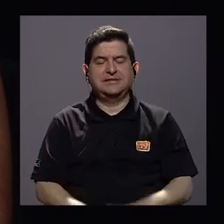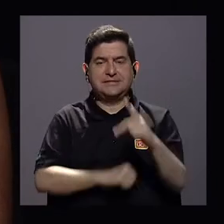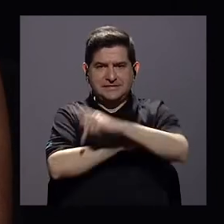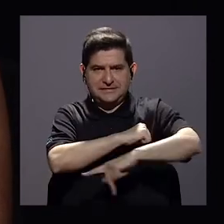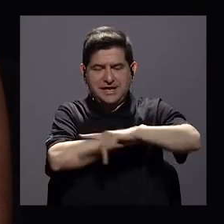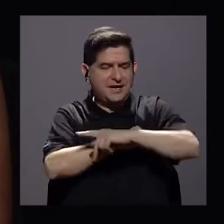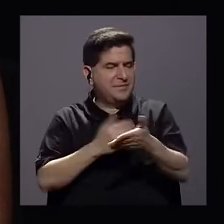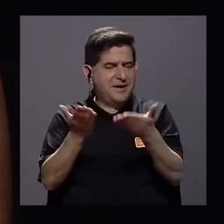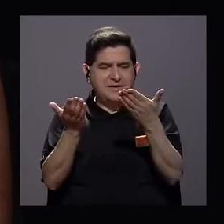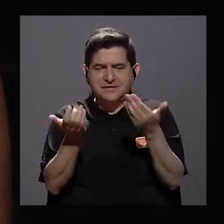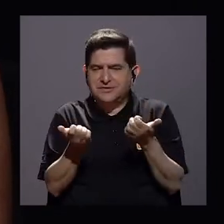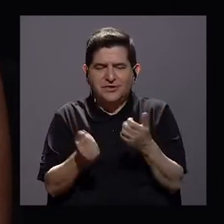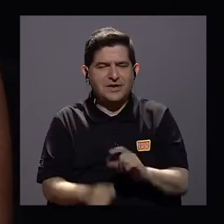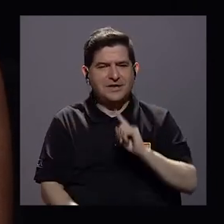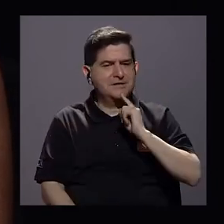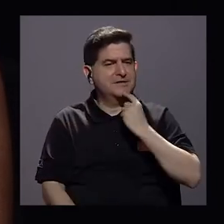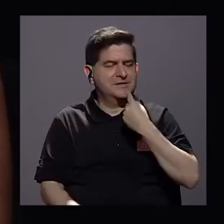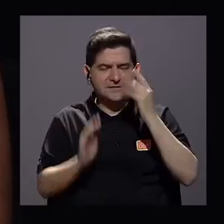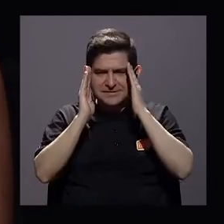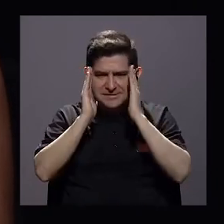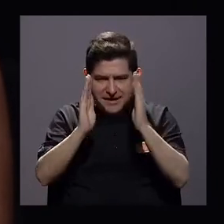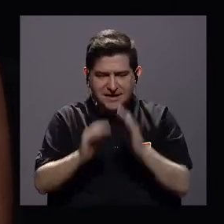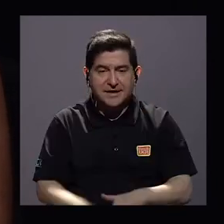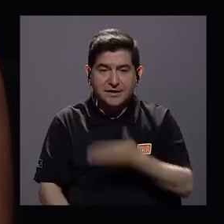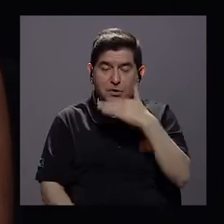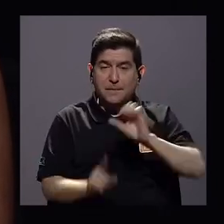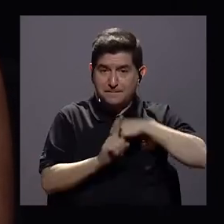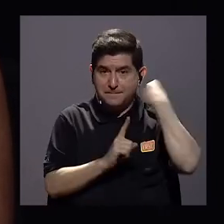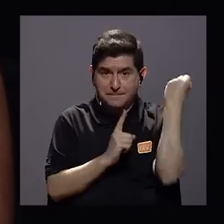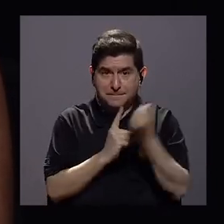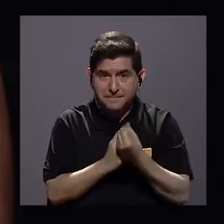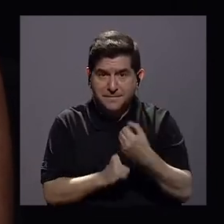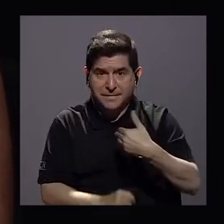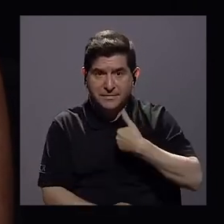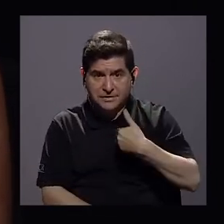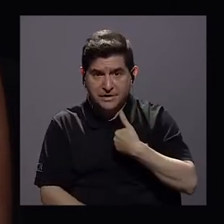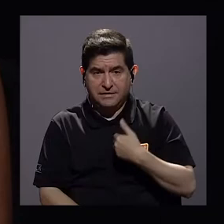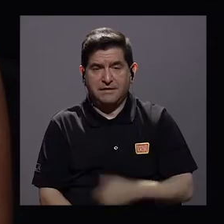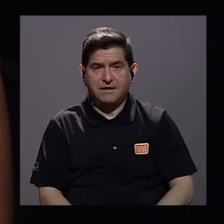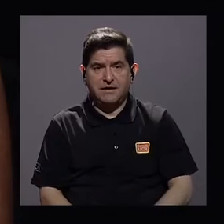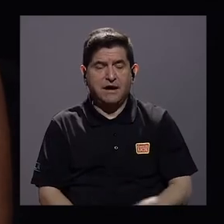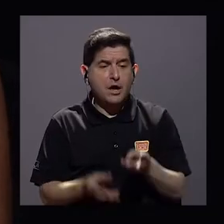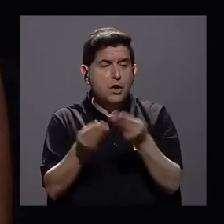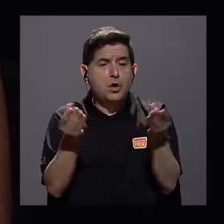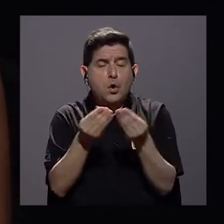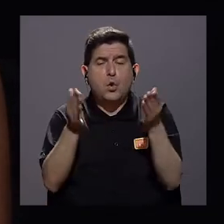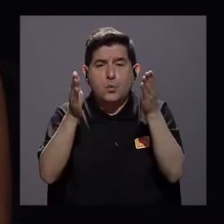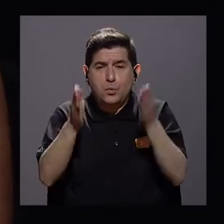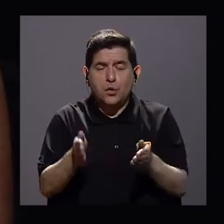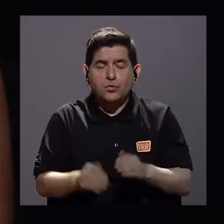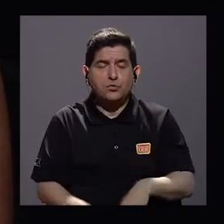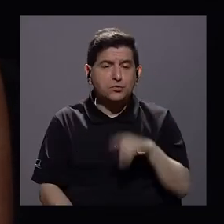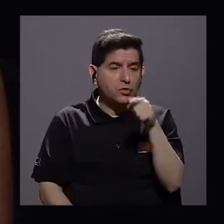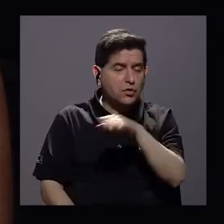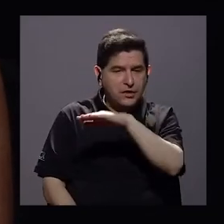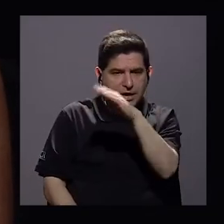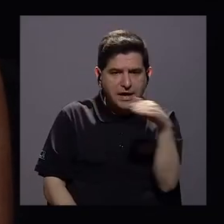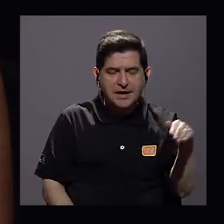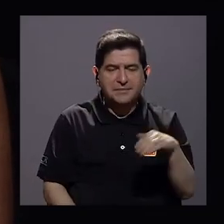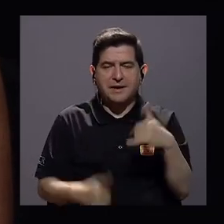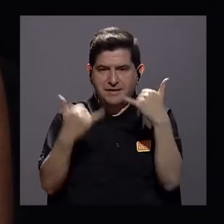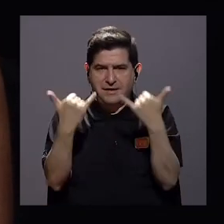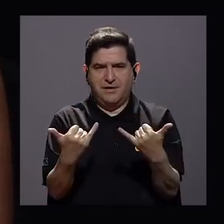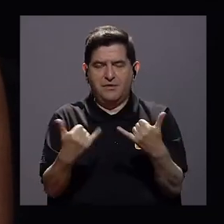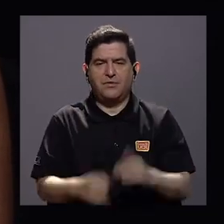el país no ha querido tomar en serio para poder mejorar la condición en que el productor del mar se encuentra, ¿verdad?, en